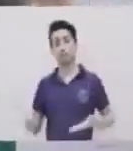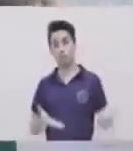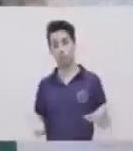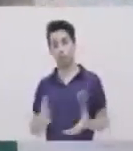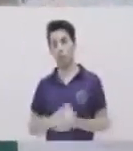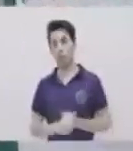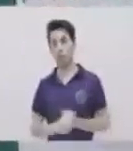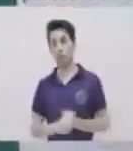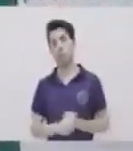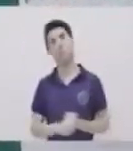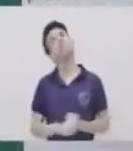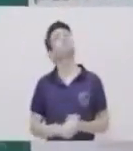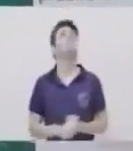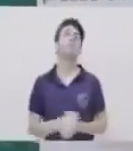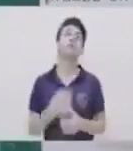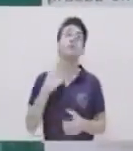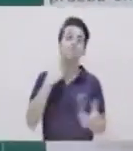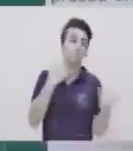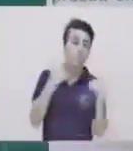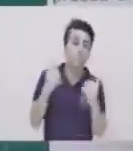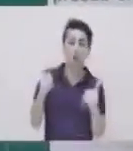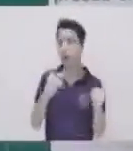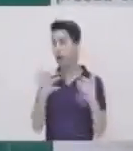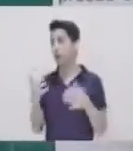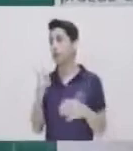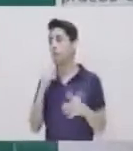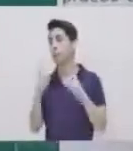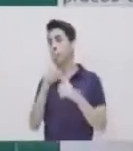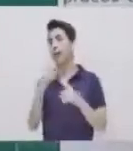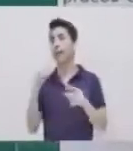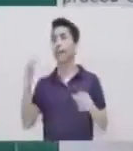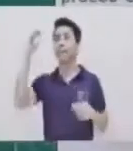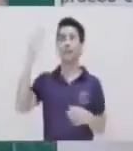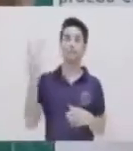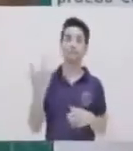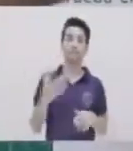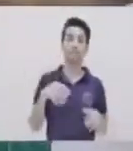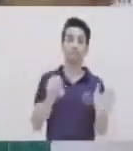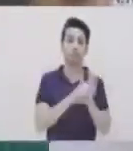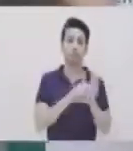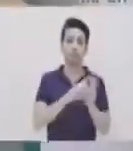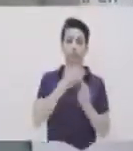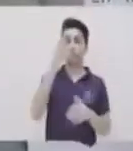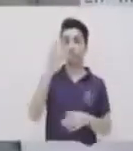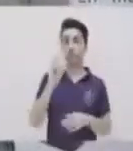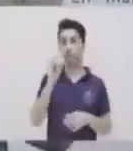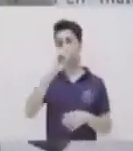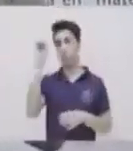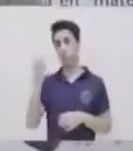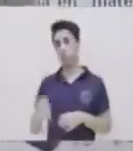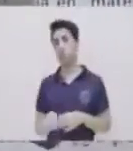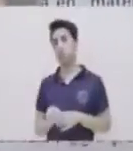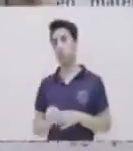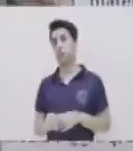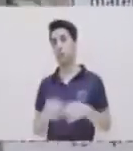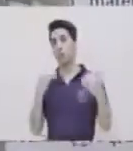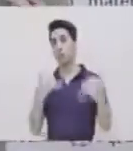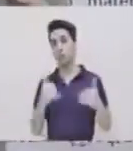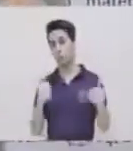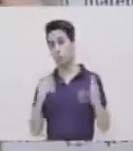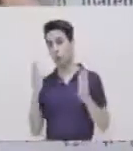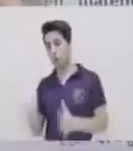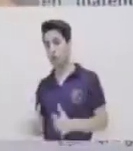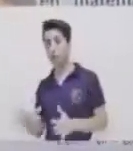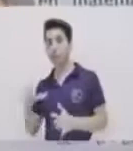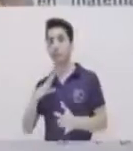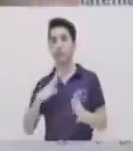con las que jugamos periódicamente, y podemos preguntarles su edad y decir, el 30% de los